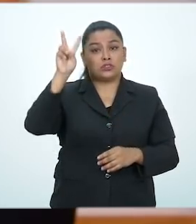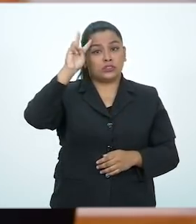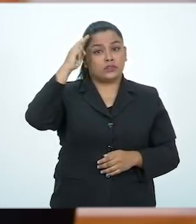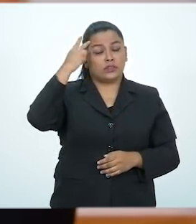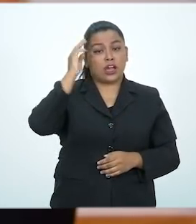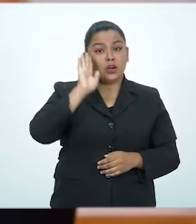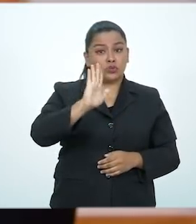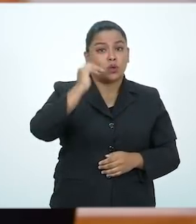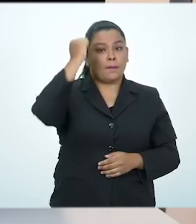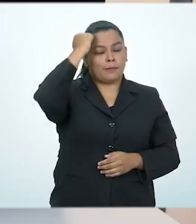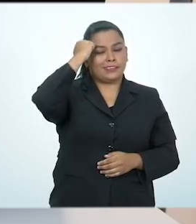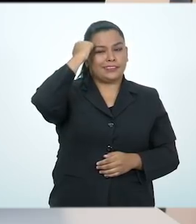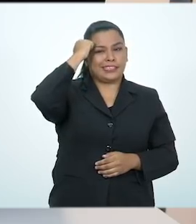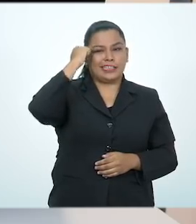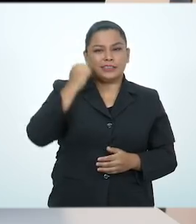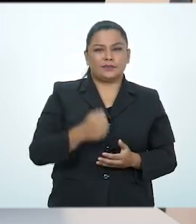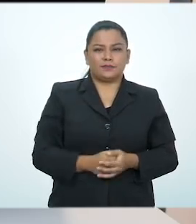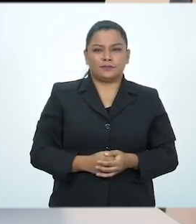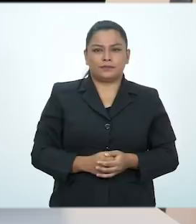su aprendizaje.